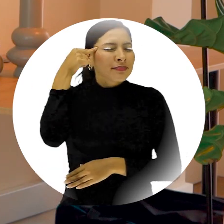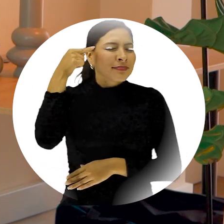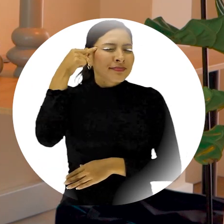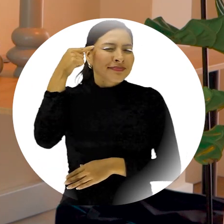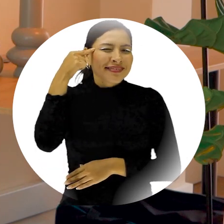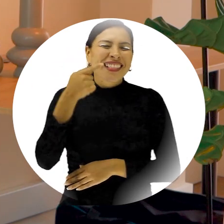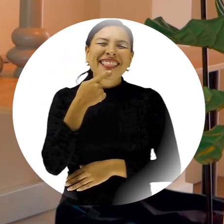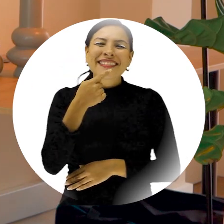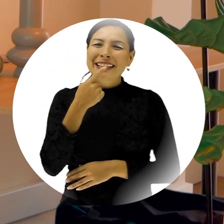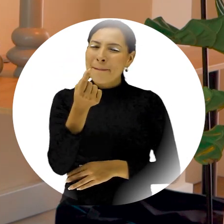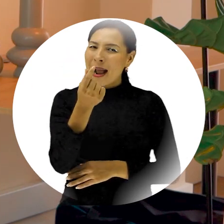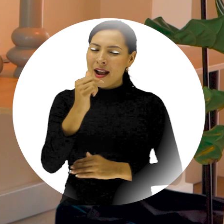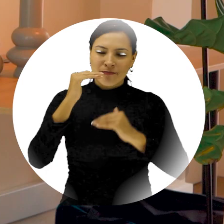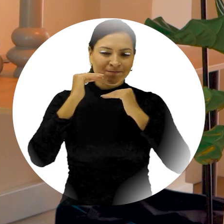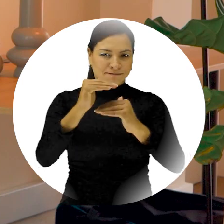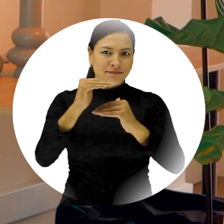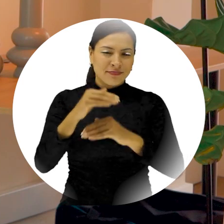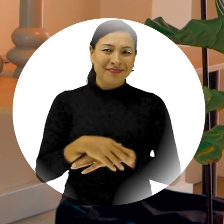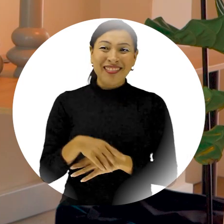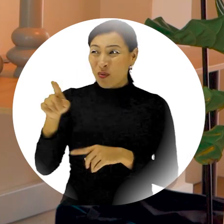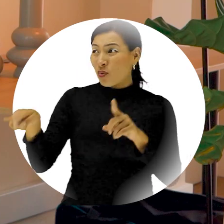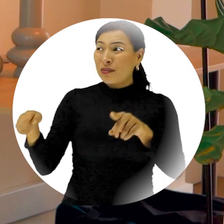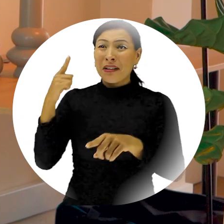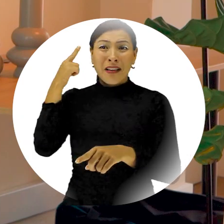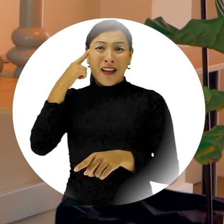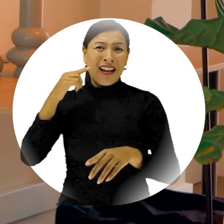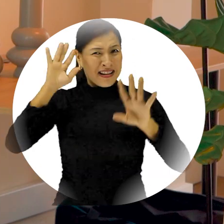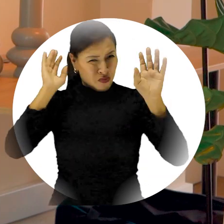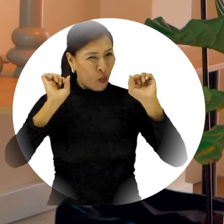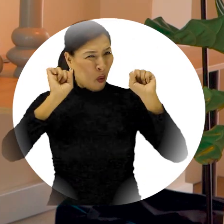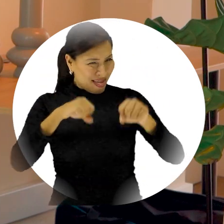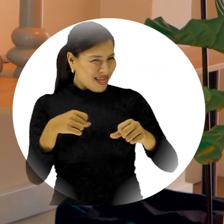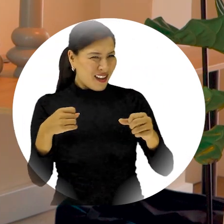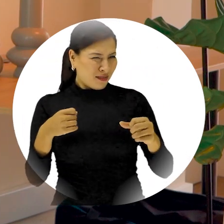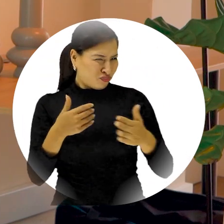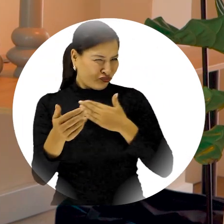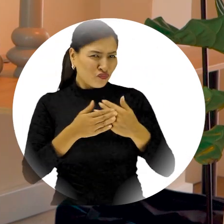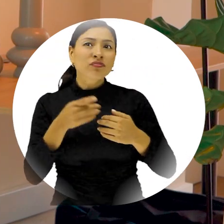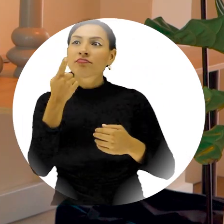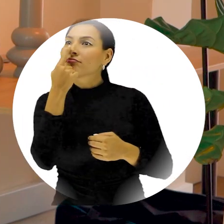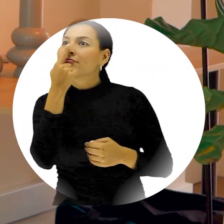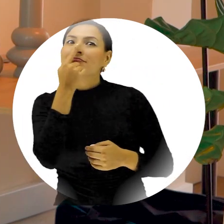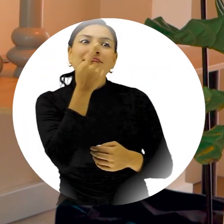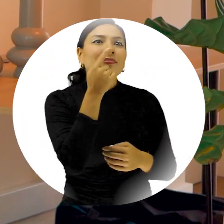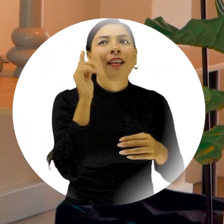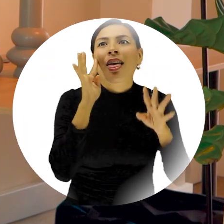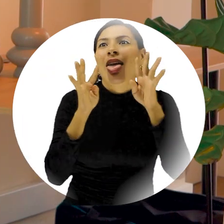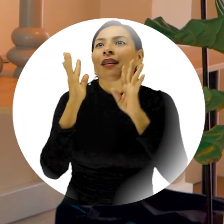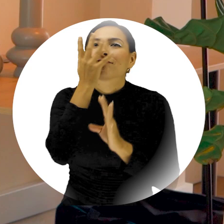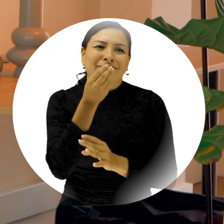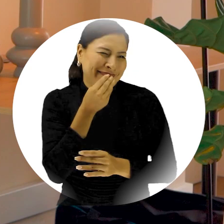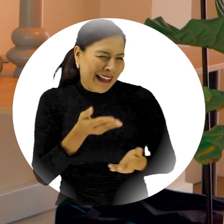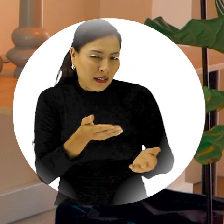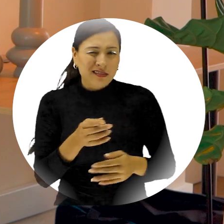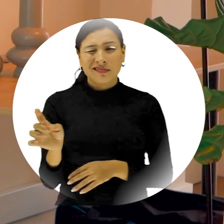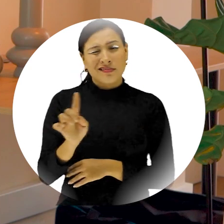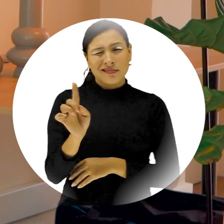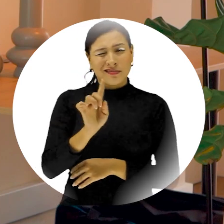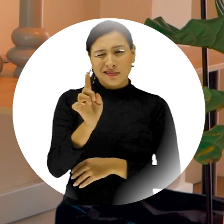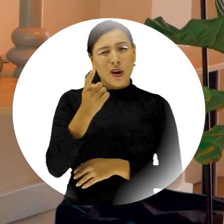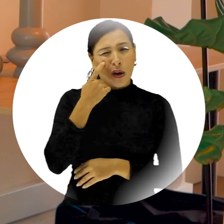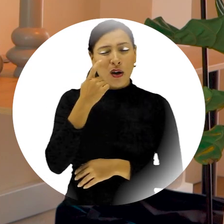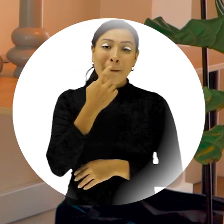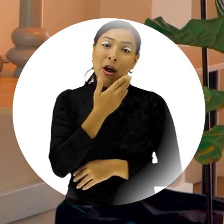uno siempre le dicen, piensa fuera de la caja, extroviértete, pero en este caso y en finanzas es mejor tener como esta delimitación y no pasarse de ahí, porque